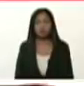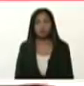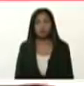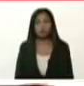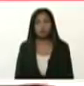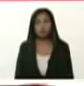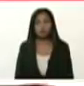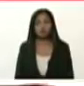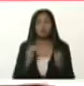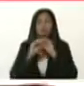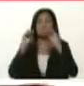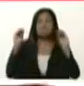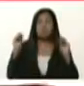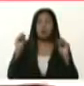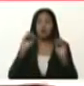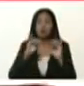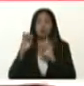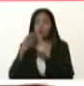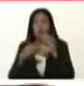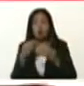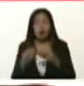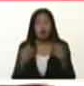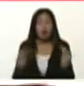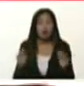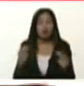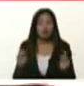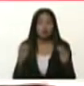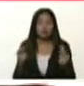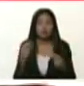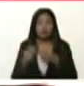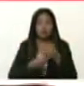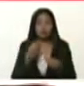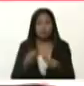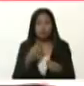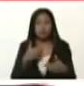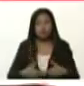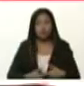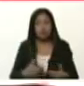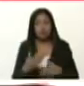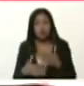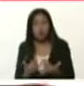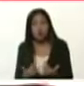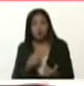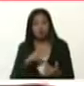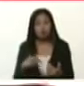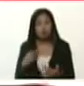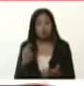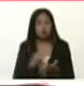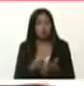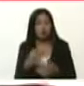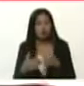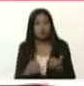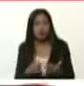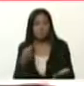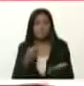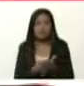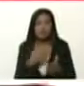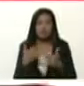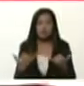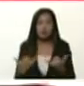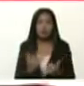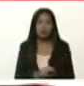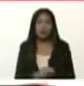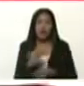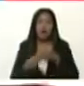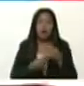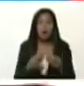Mi llamado es a que hagamos efectivo el sacrificio que hacemos para tener los recursos para invertir.